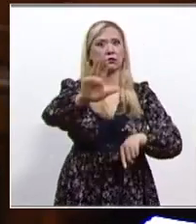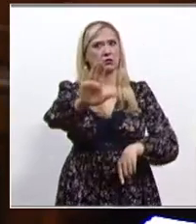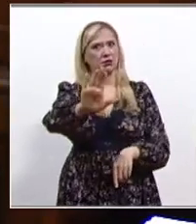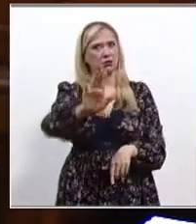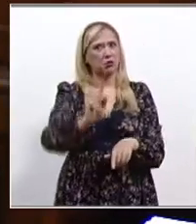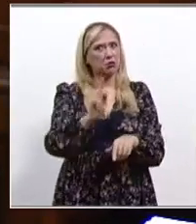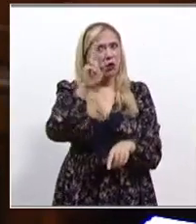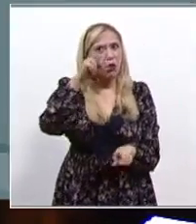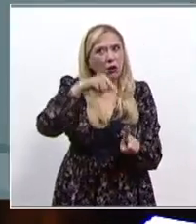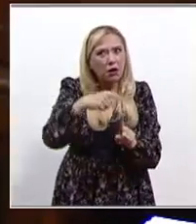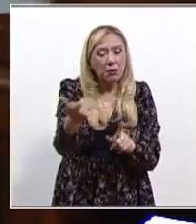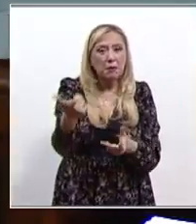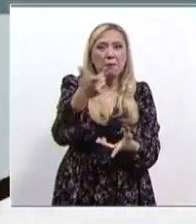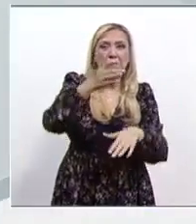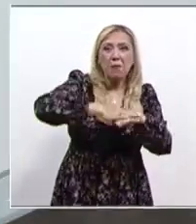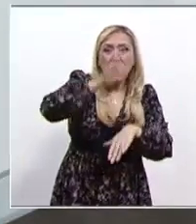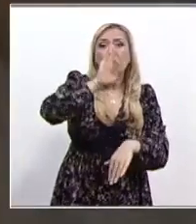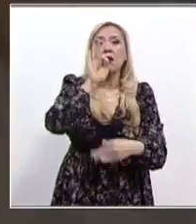proporcionalidad tributaria.